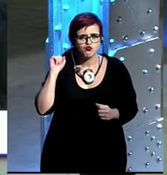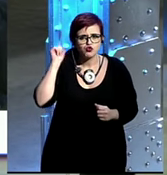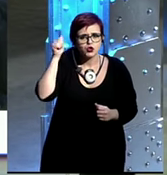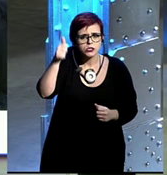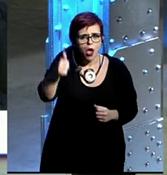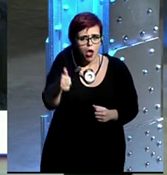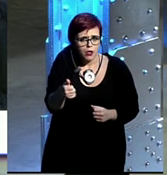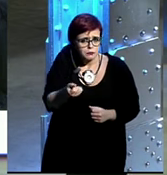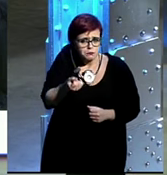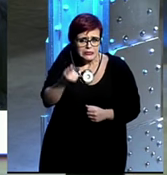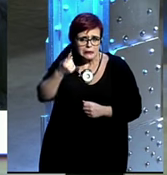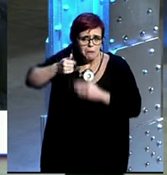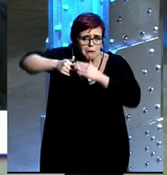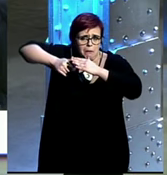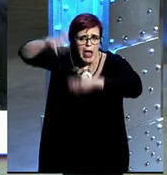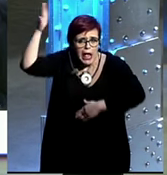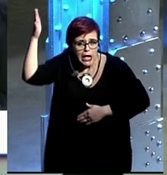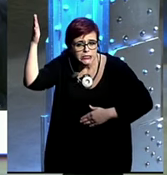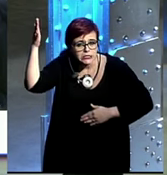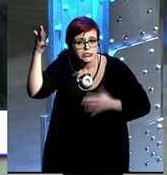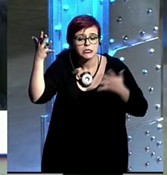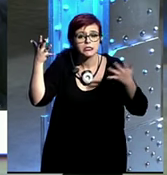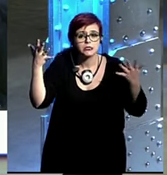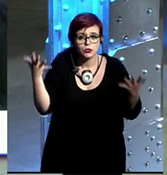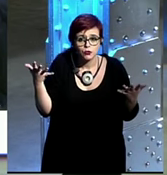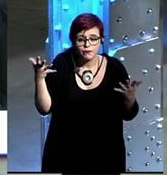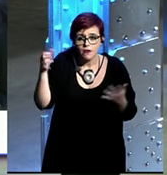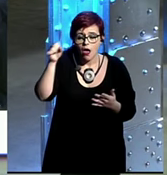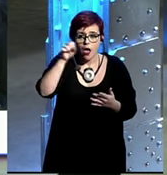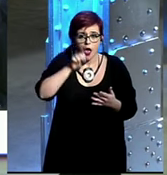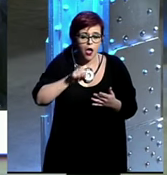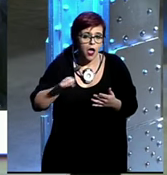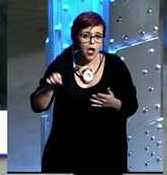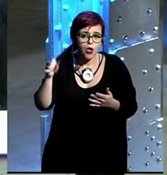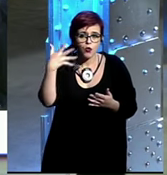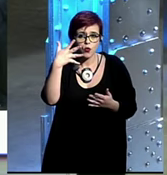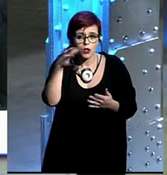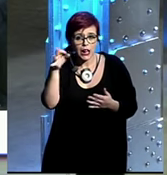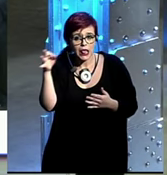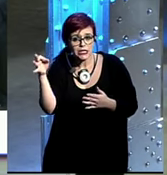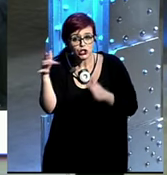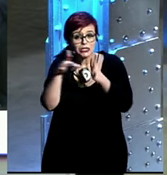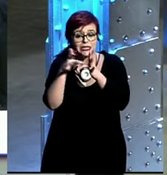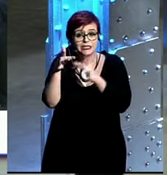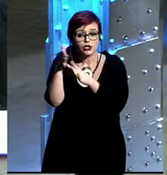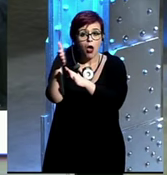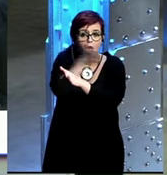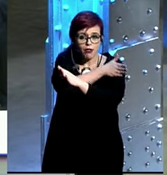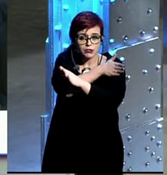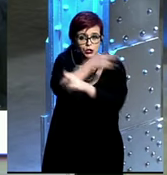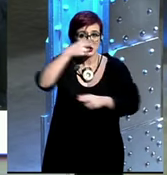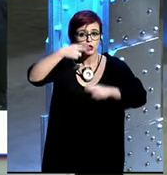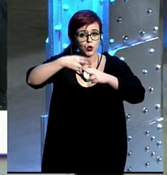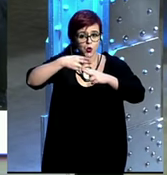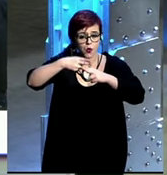Durante miles de años, de hecho. En el 500 antes de Cristo, Hipócrates definía